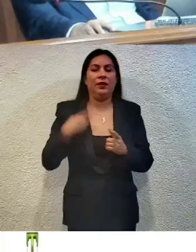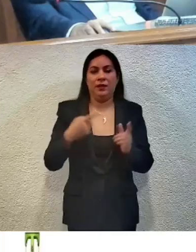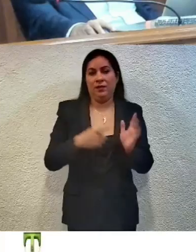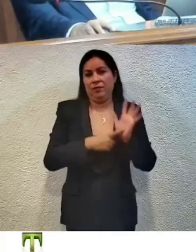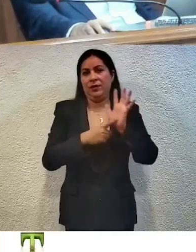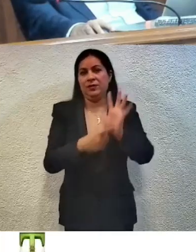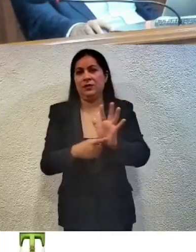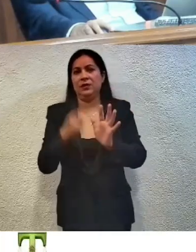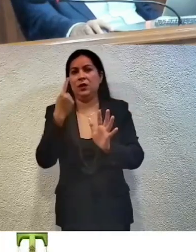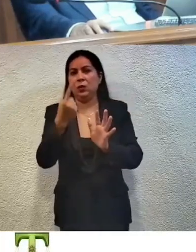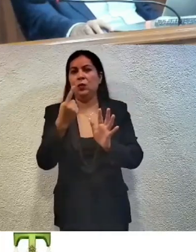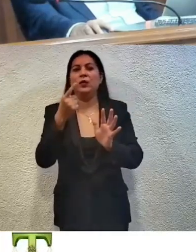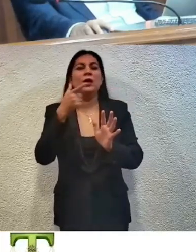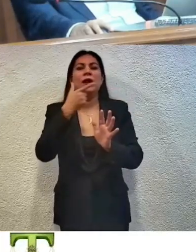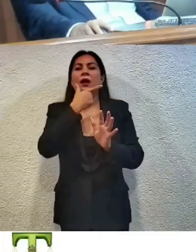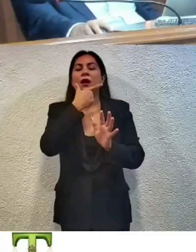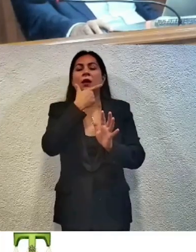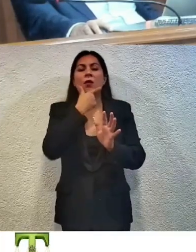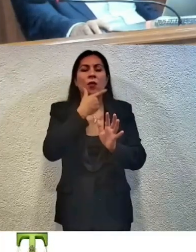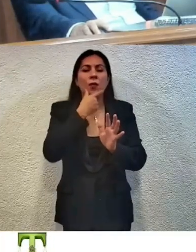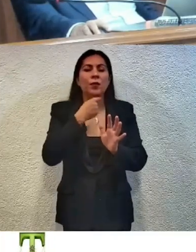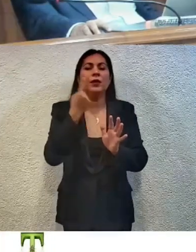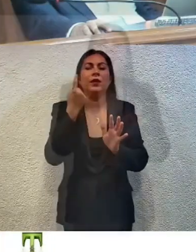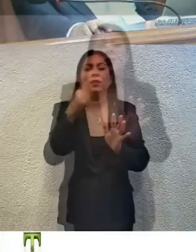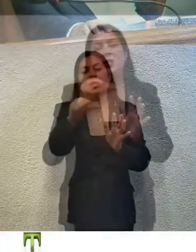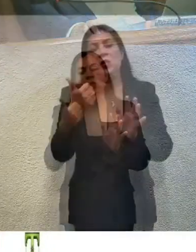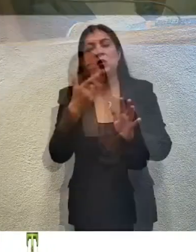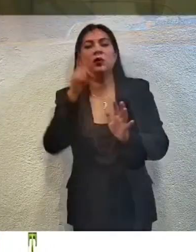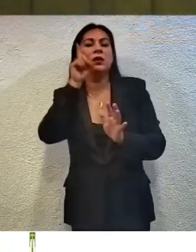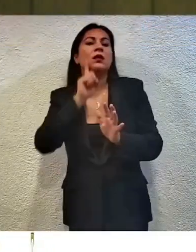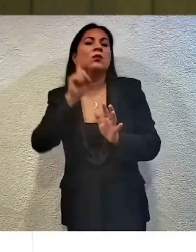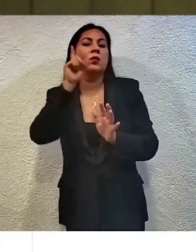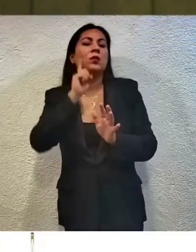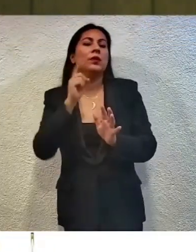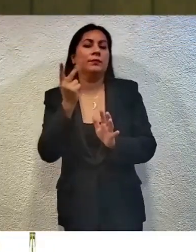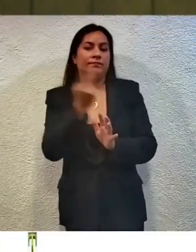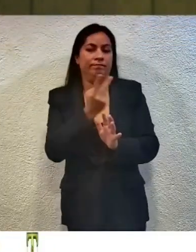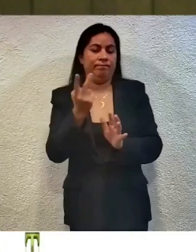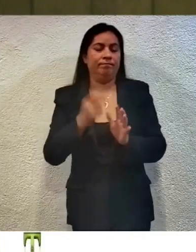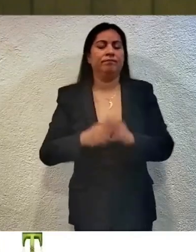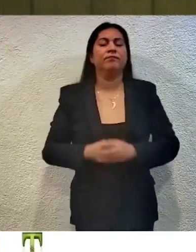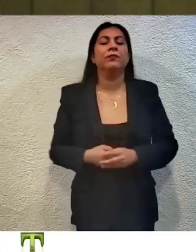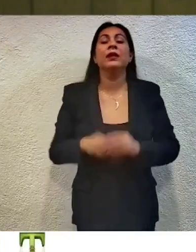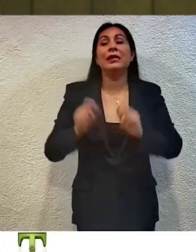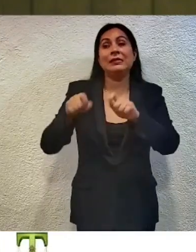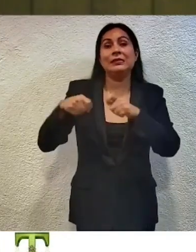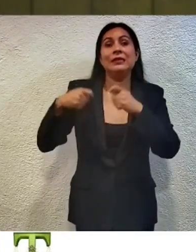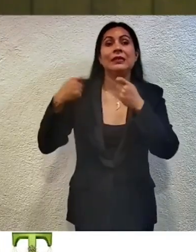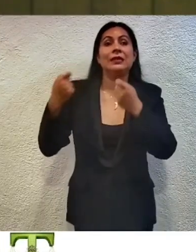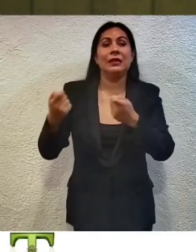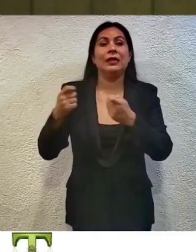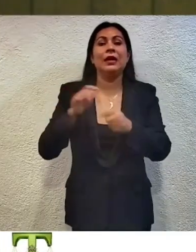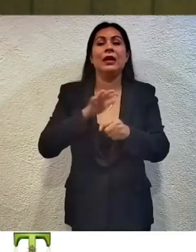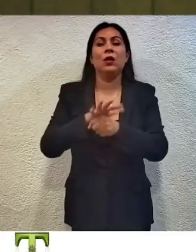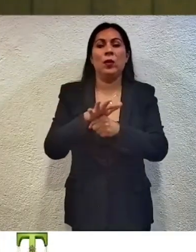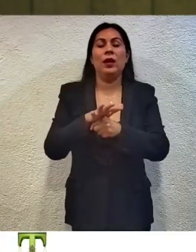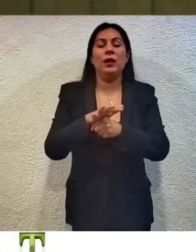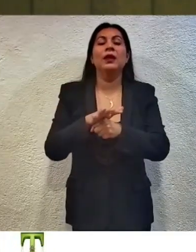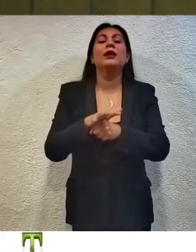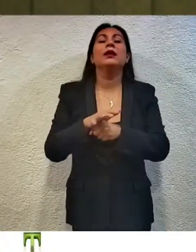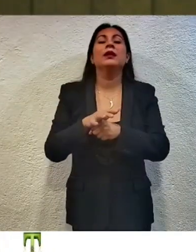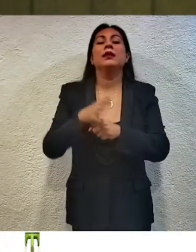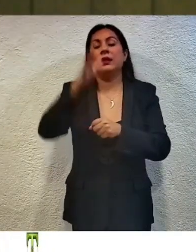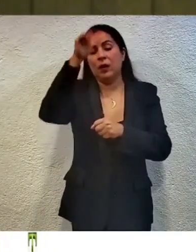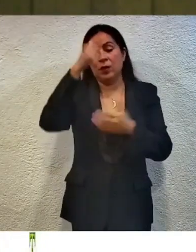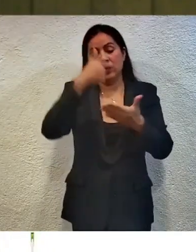presentar una del género masculino y otra del género femenino, y se asignará a aquella que conforme a